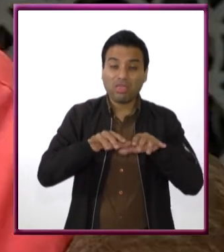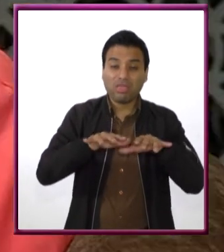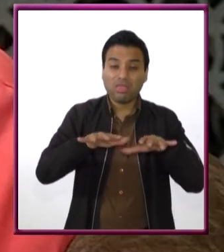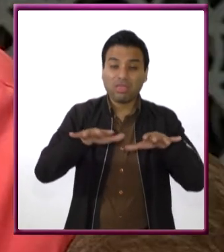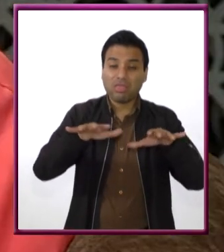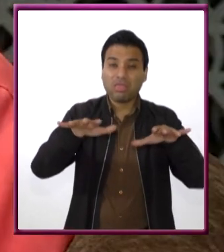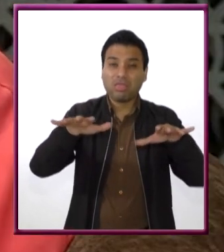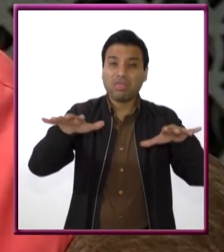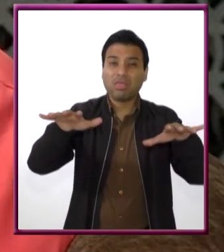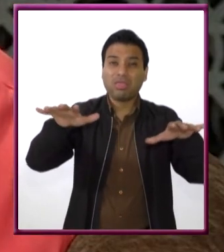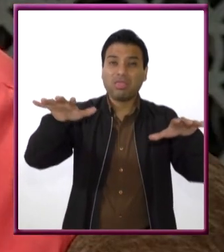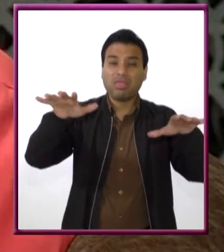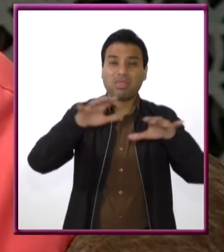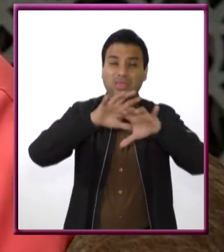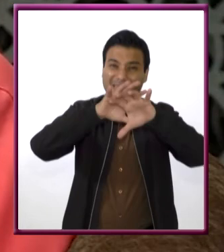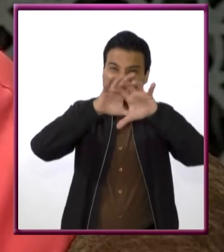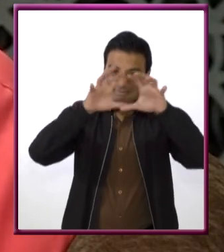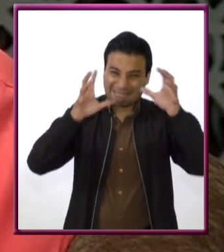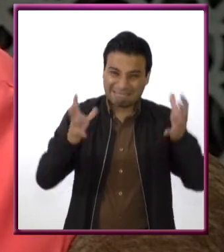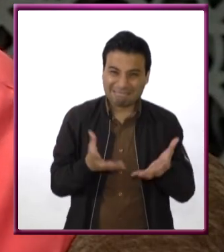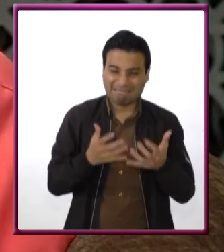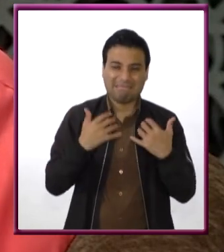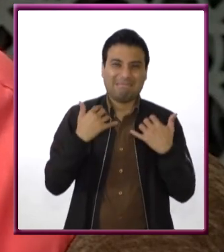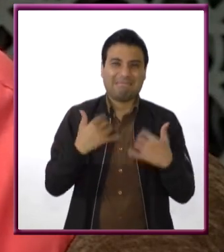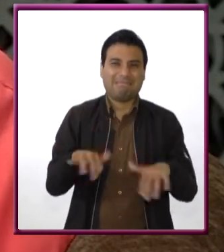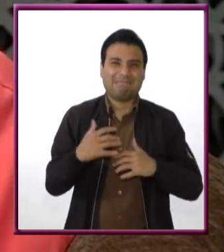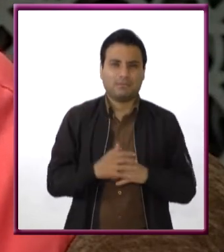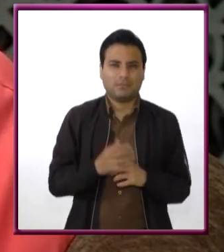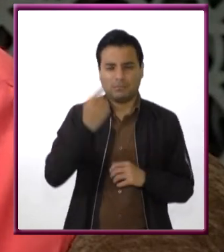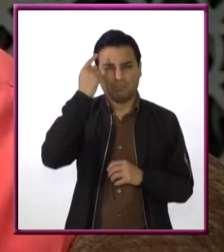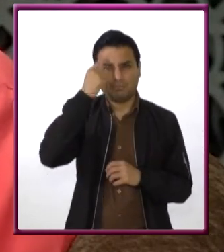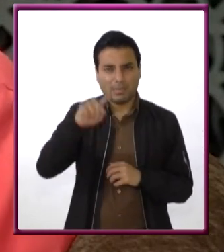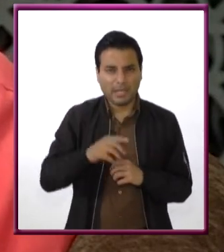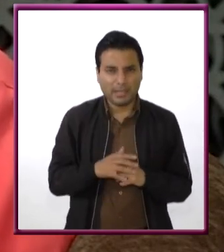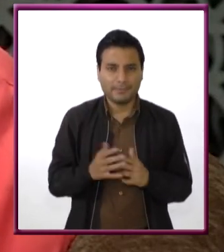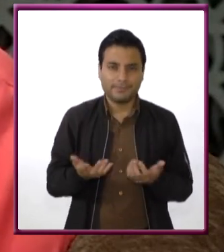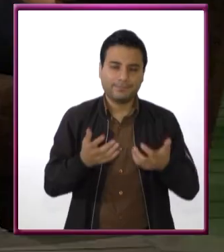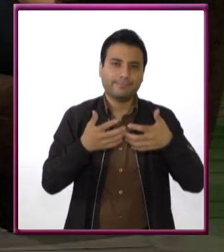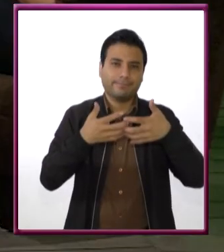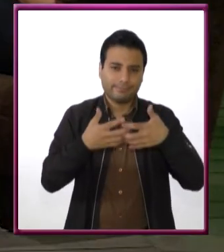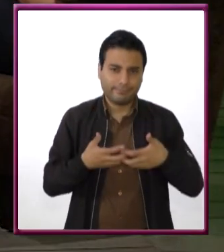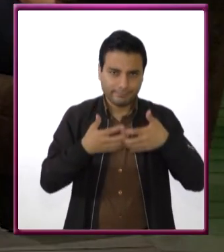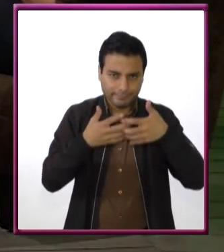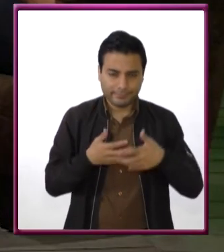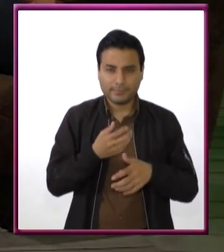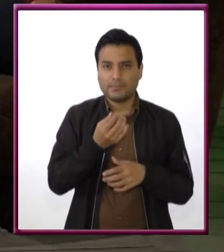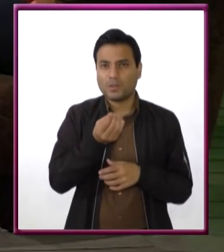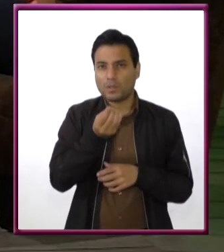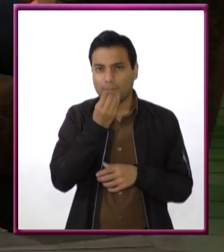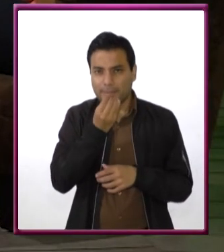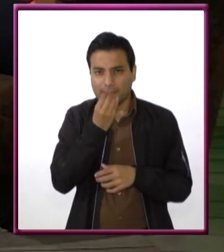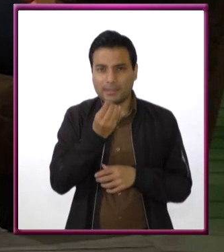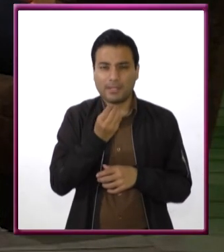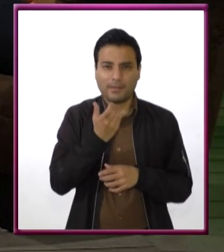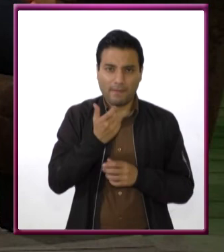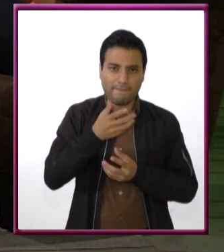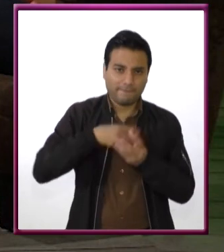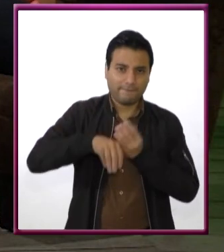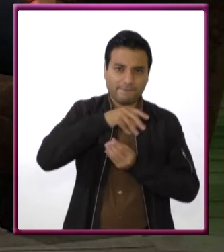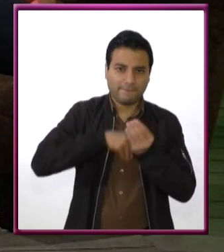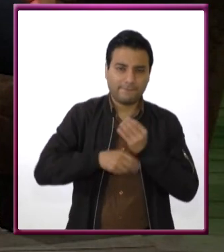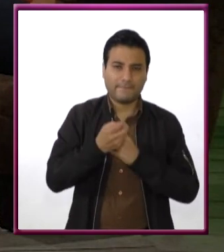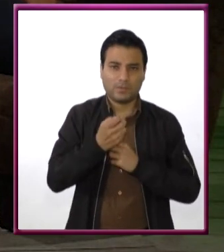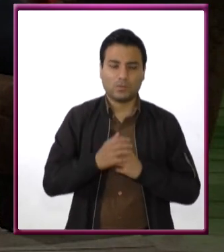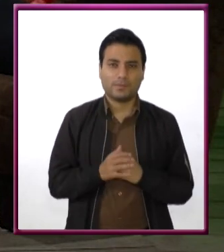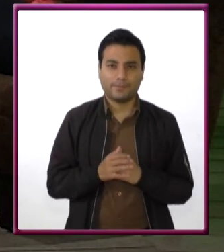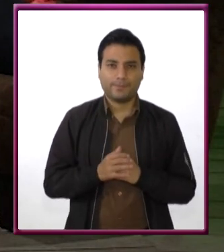manera consciente para tener una gran producción agrícola y pecuaria simultáneamente. Y esos insumos